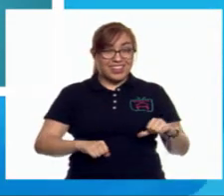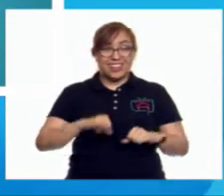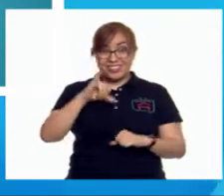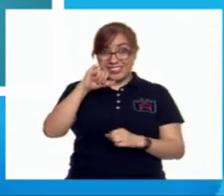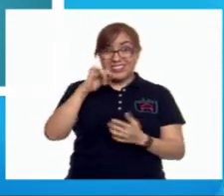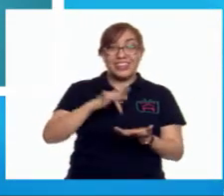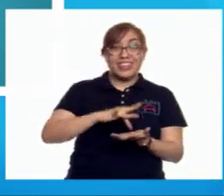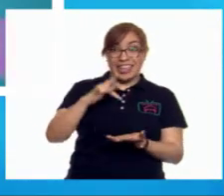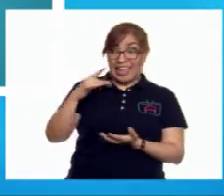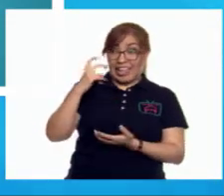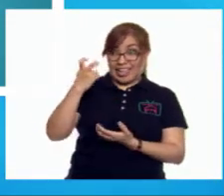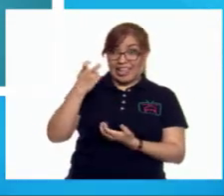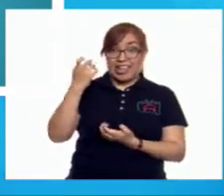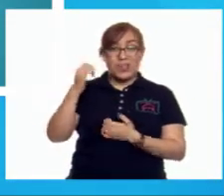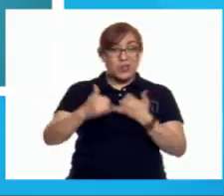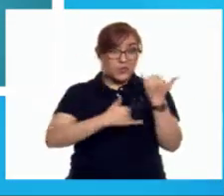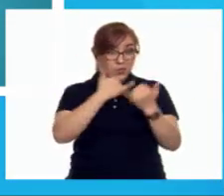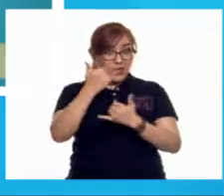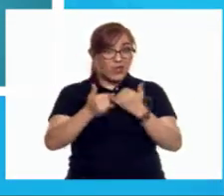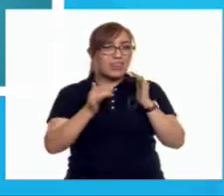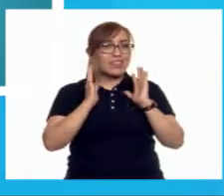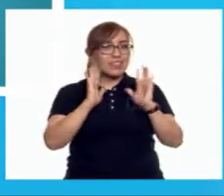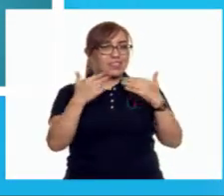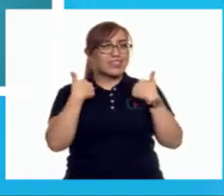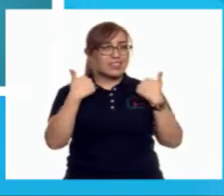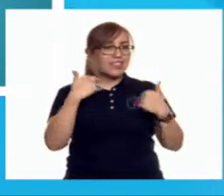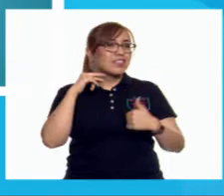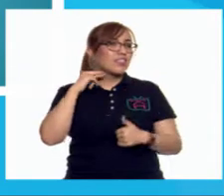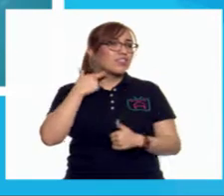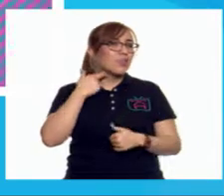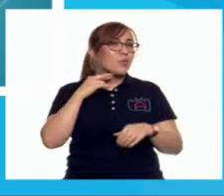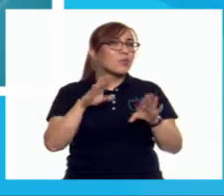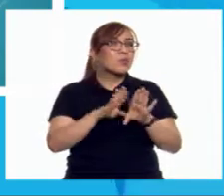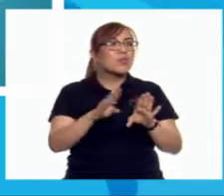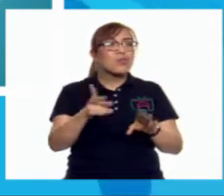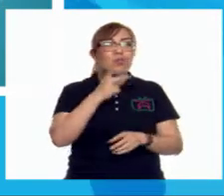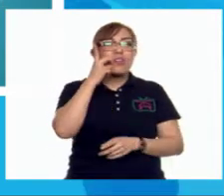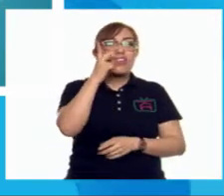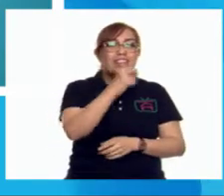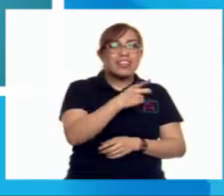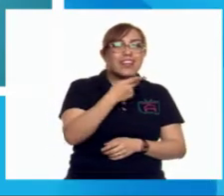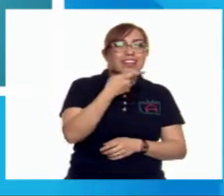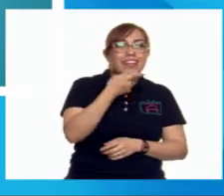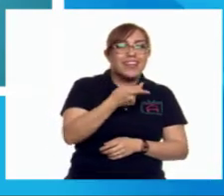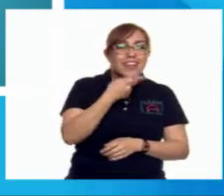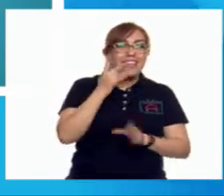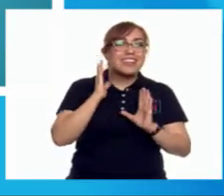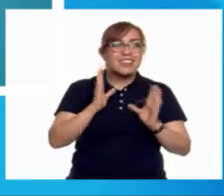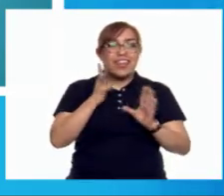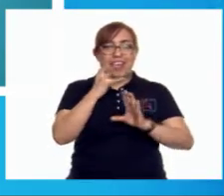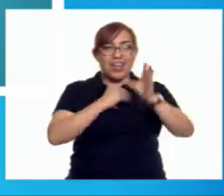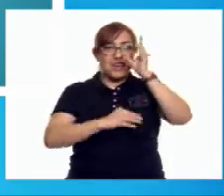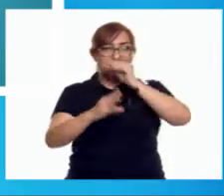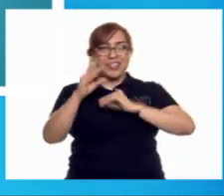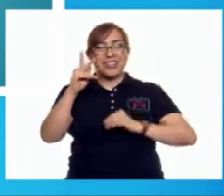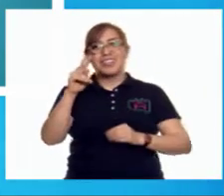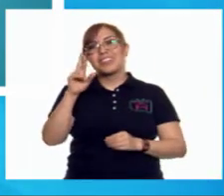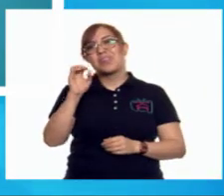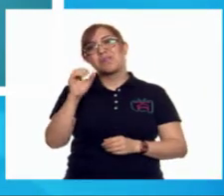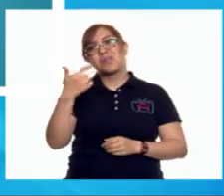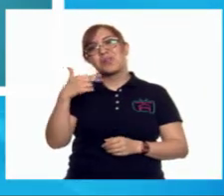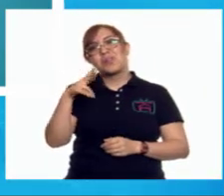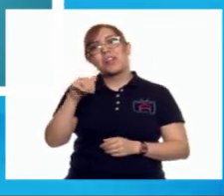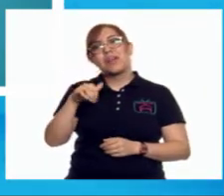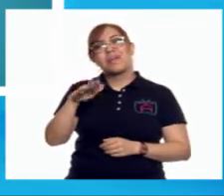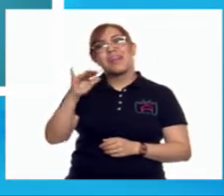aprendiste cómo debes hablarle a tu robot. En otras palabras, has aprendido qué es la programación. Yo soy